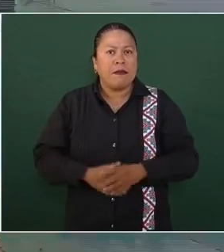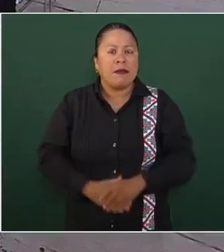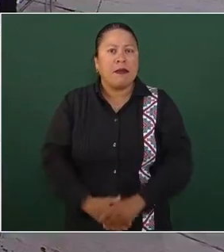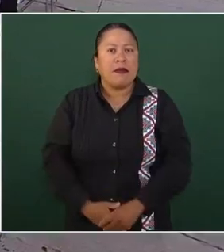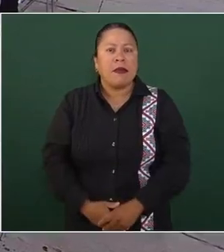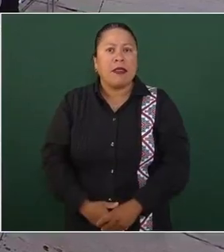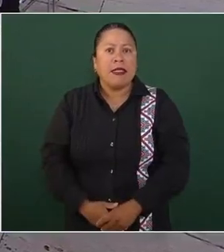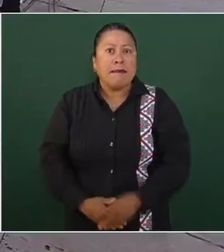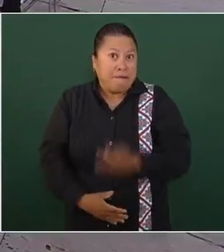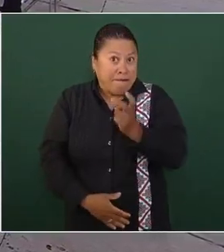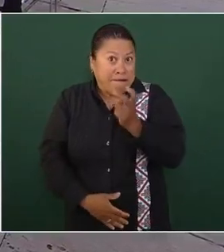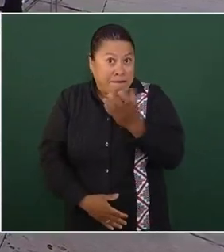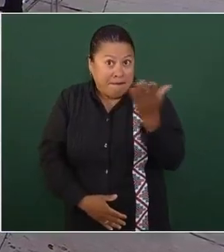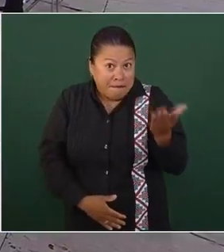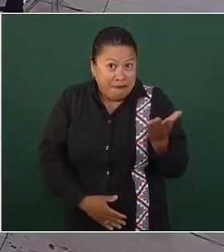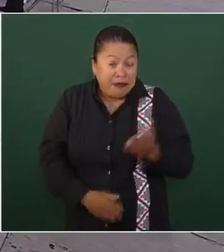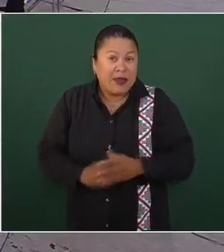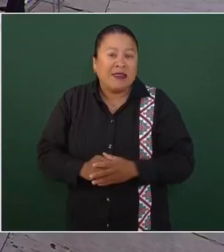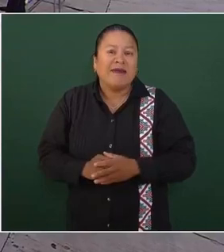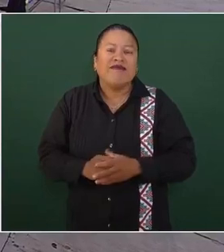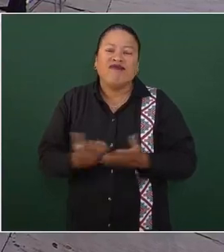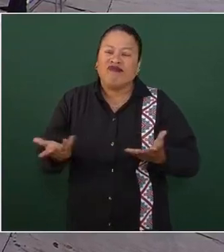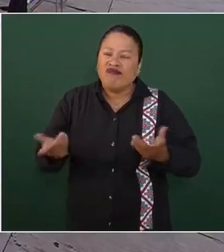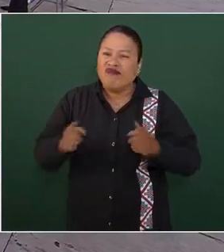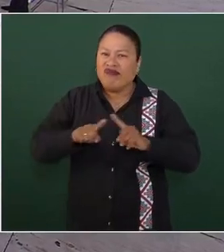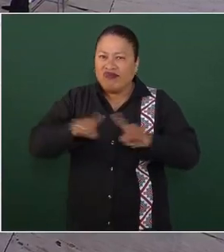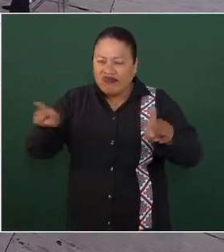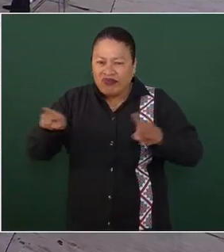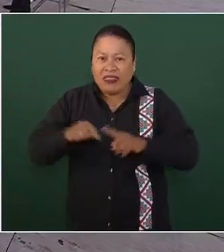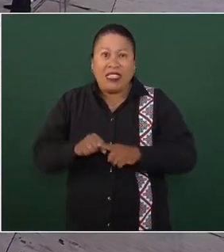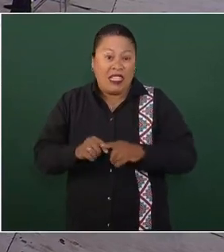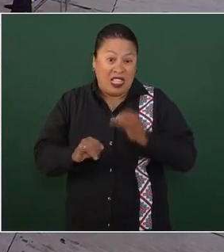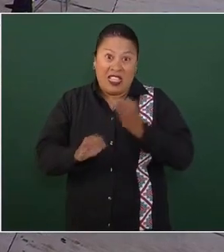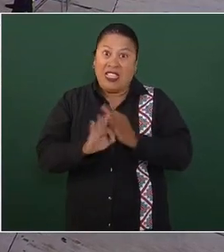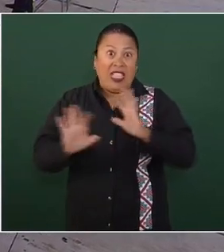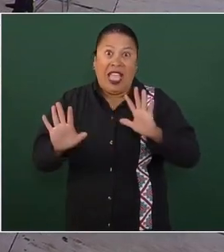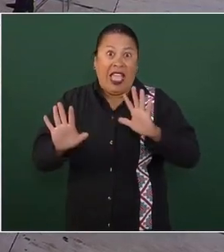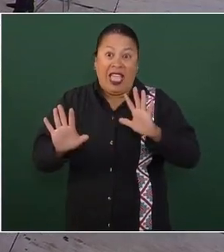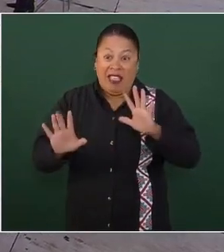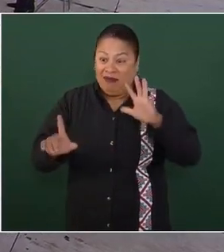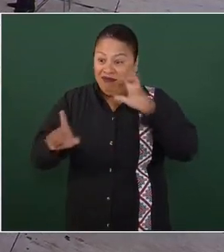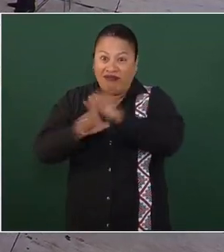entonces todo era vertical se logra la independencia